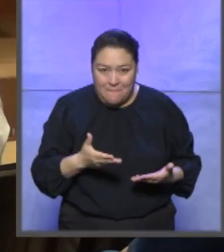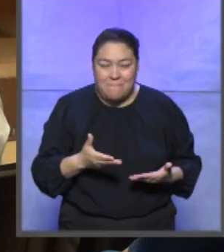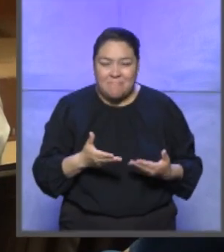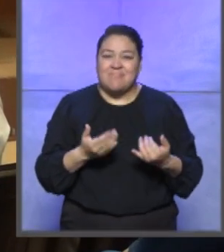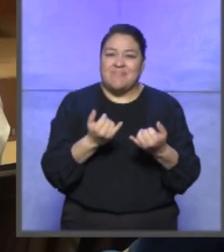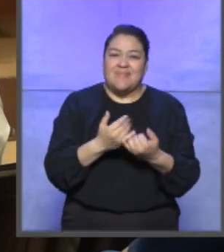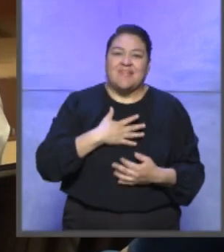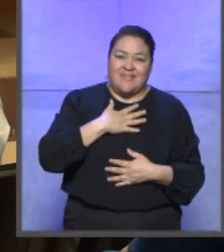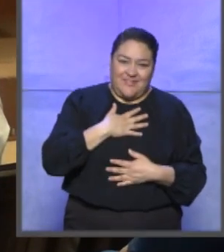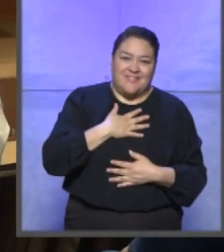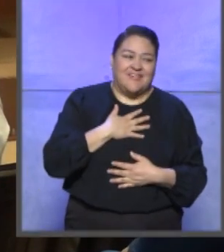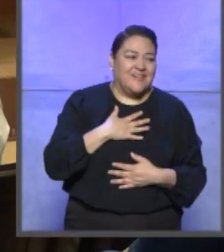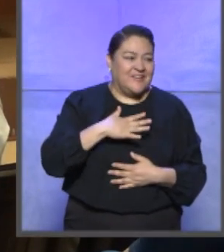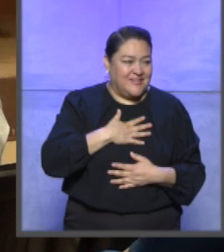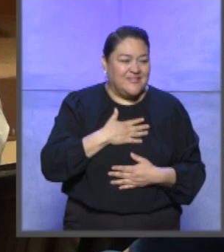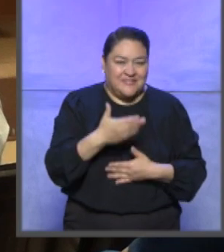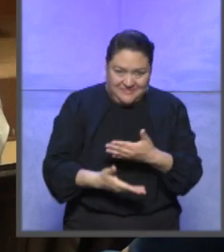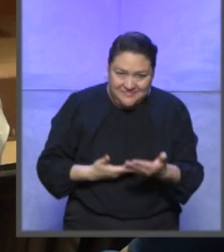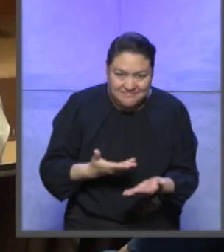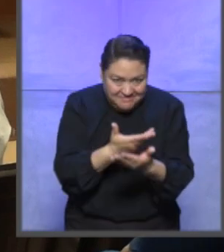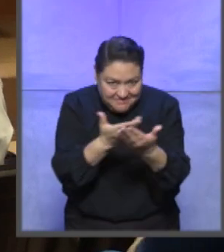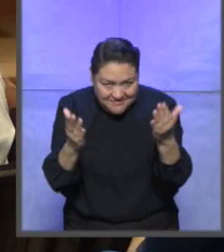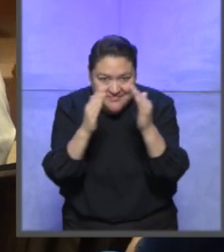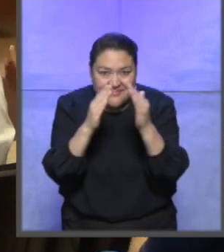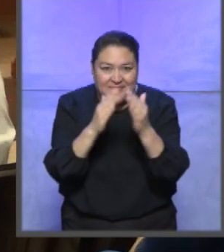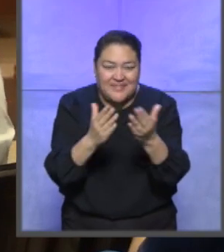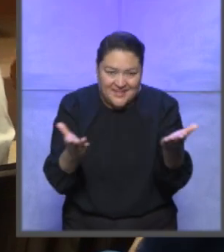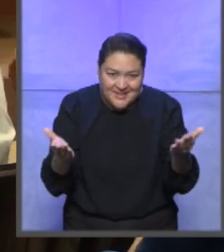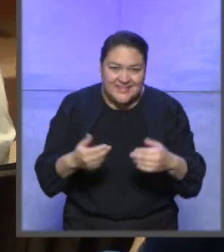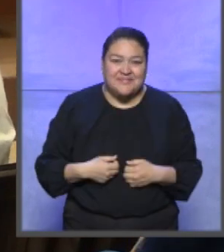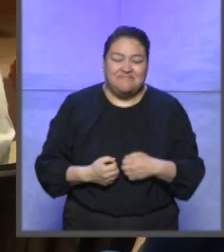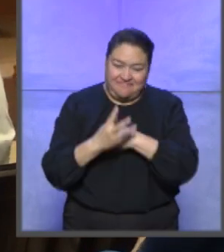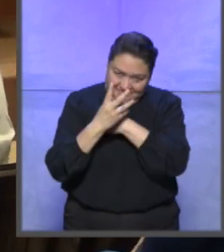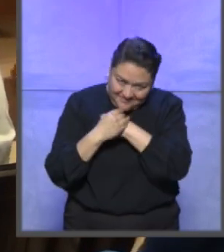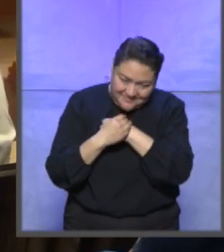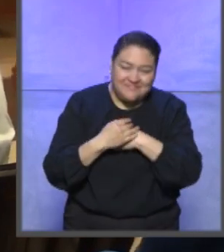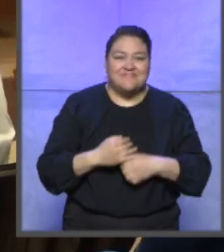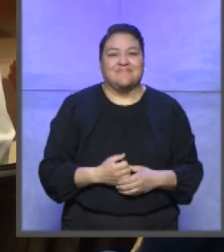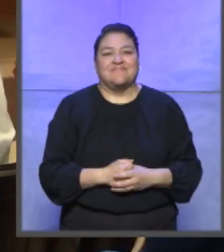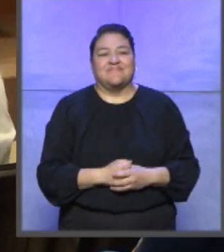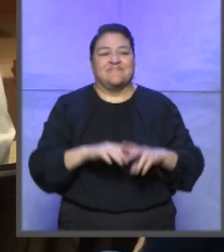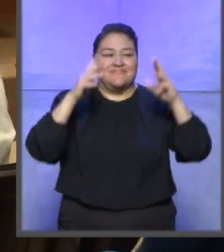y de mi parte están en su casa. Con permiso.